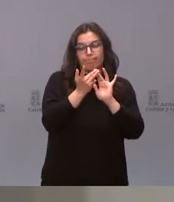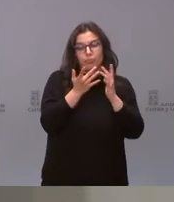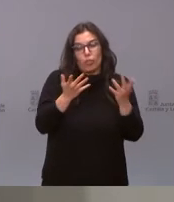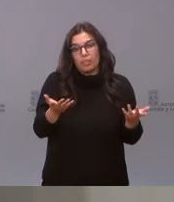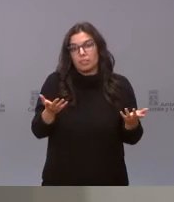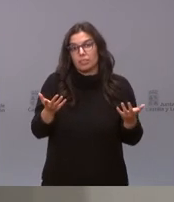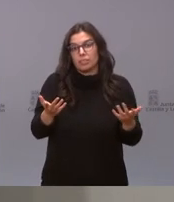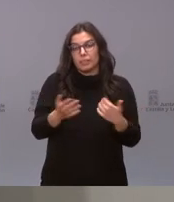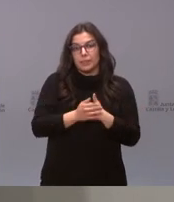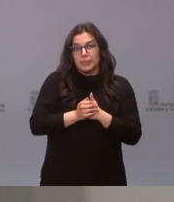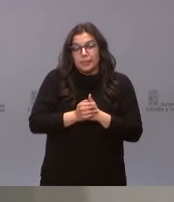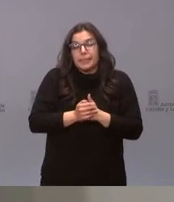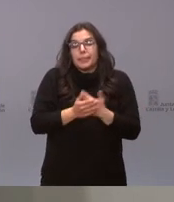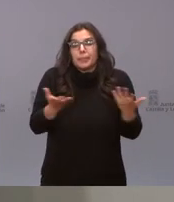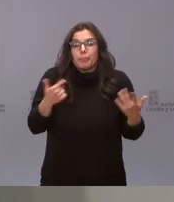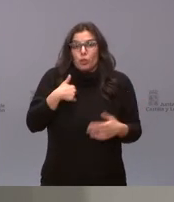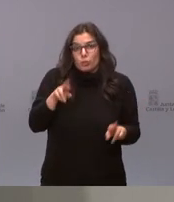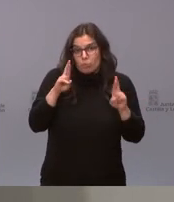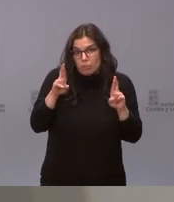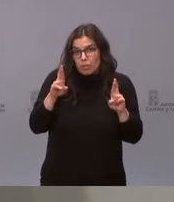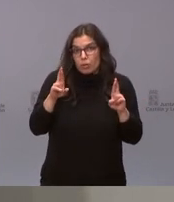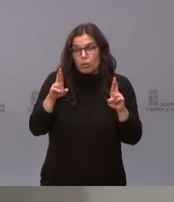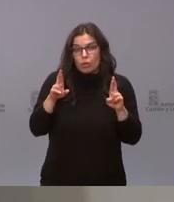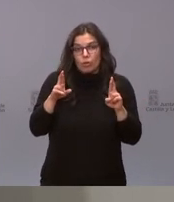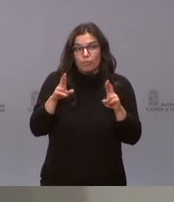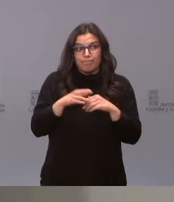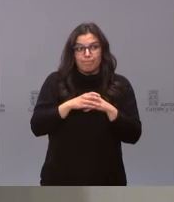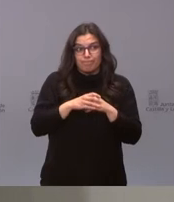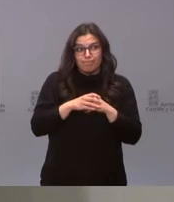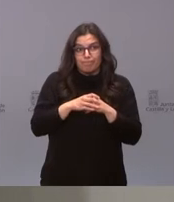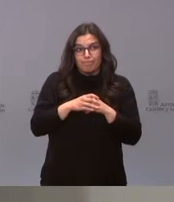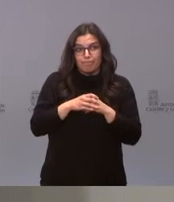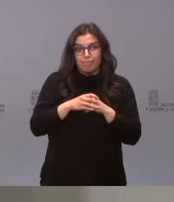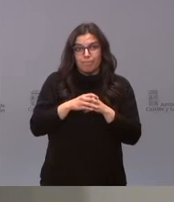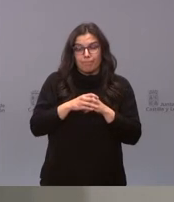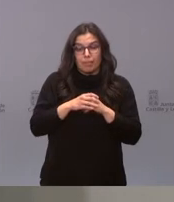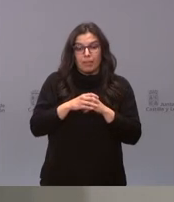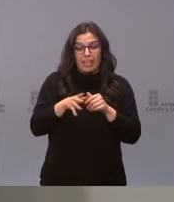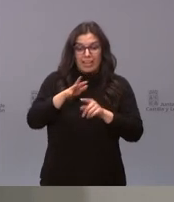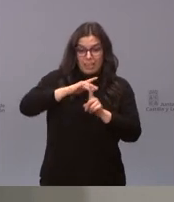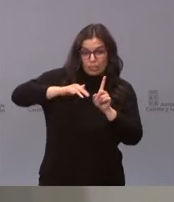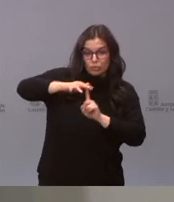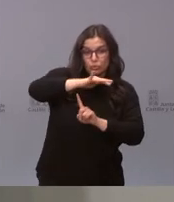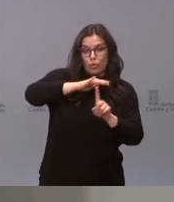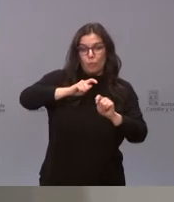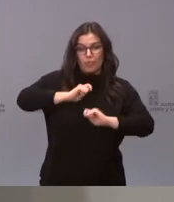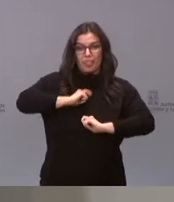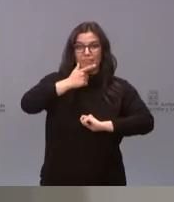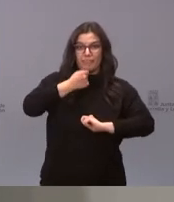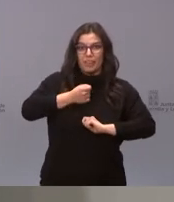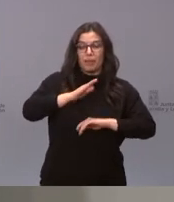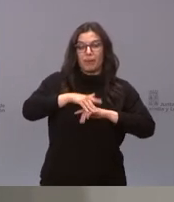tanto bueno yo lo que espero es que haya un entorno que nos permita y tomar